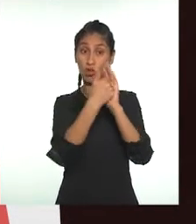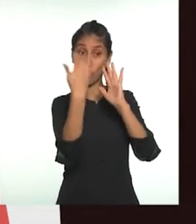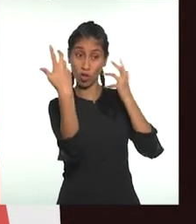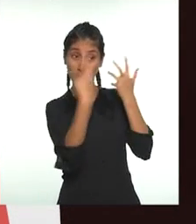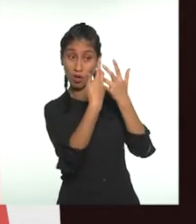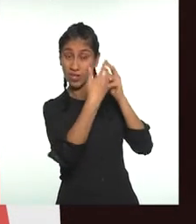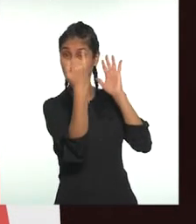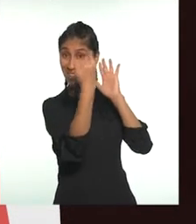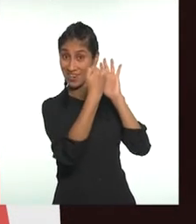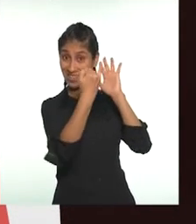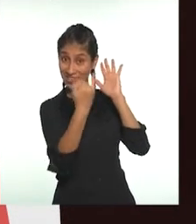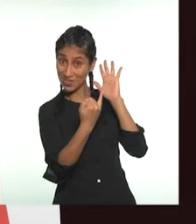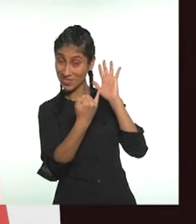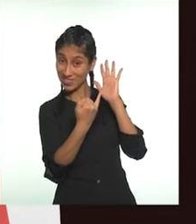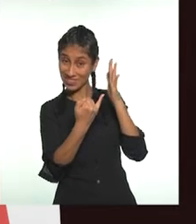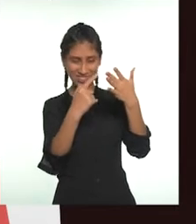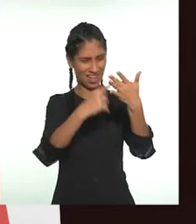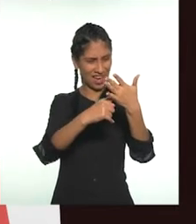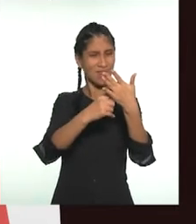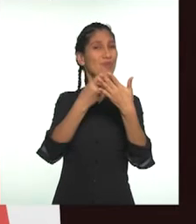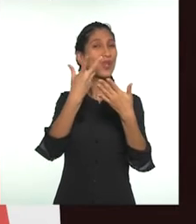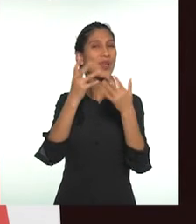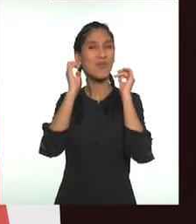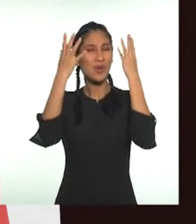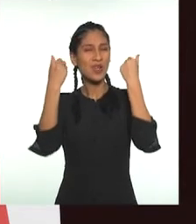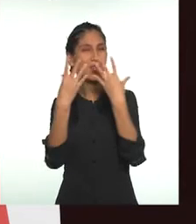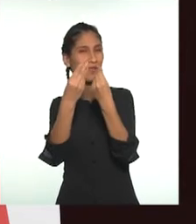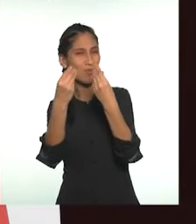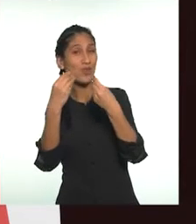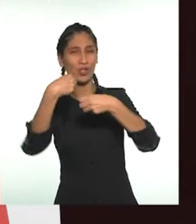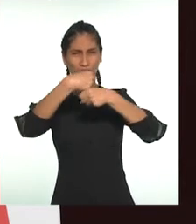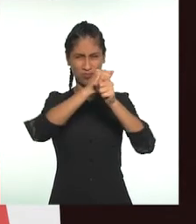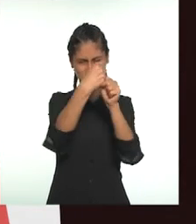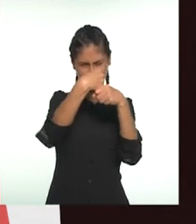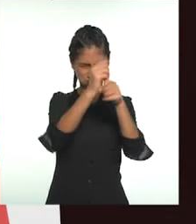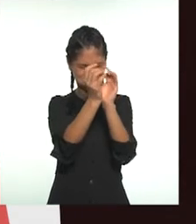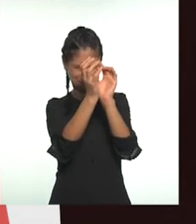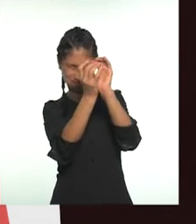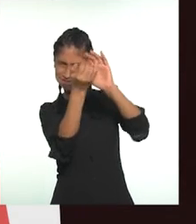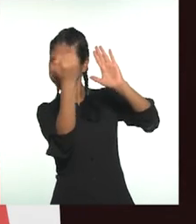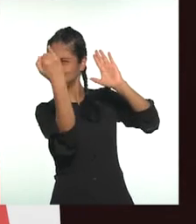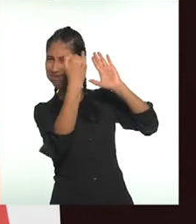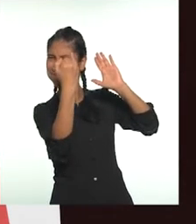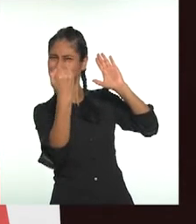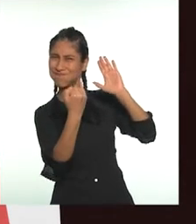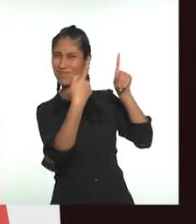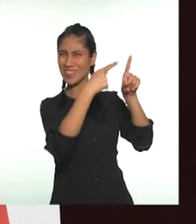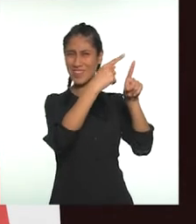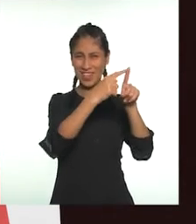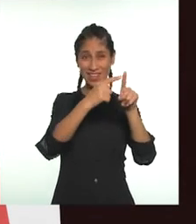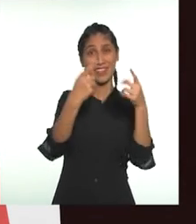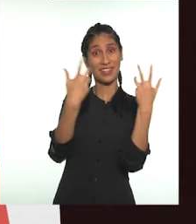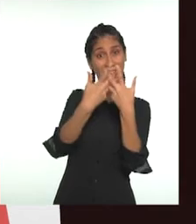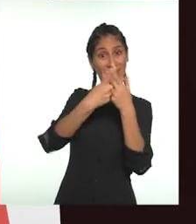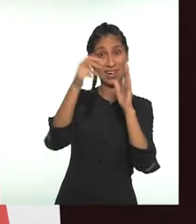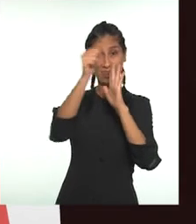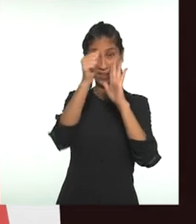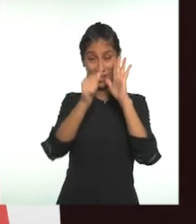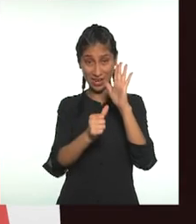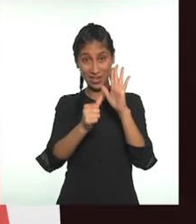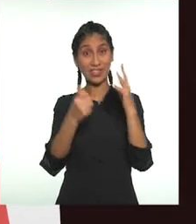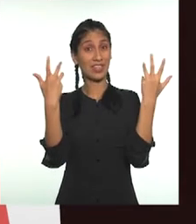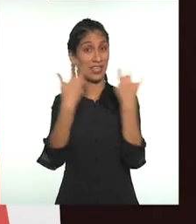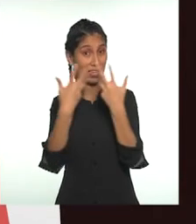que dan cuenta de esos cambios han sido creadas por mujeres y también por varones. El arte y la creación son áreas que nos pertenecen a todas